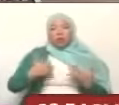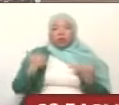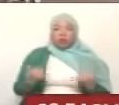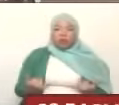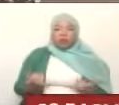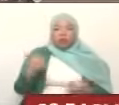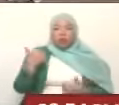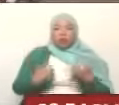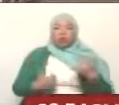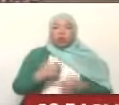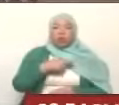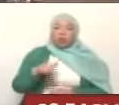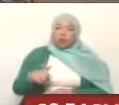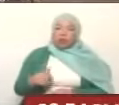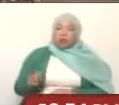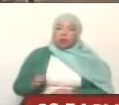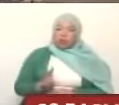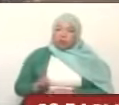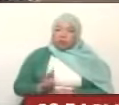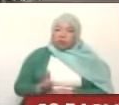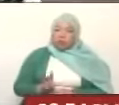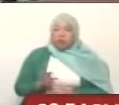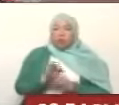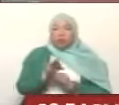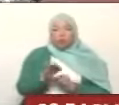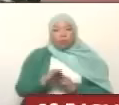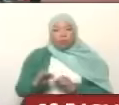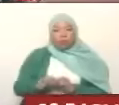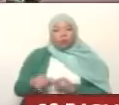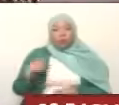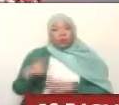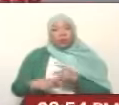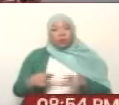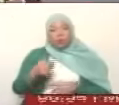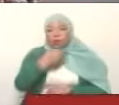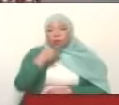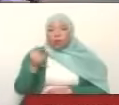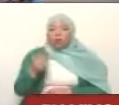como caficultor de este municipio donde se produce el mejor